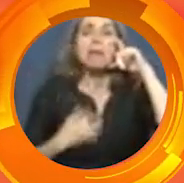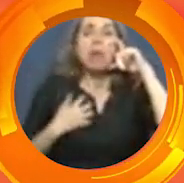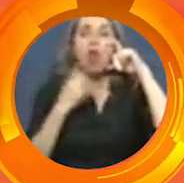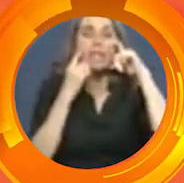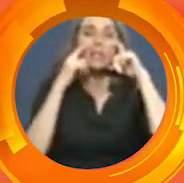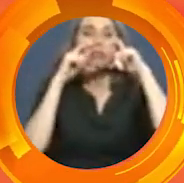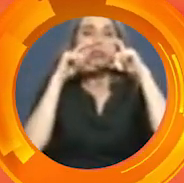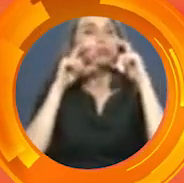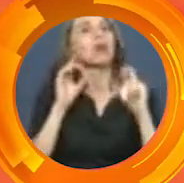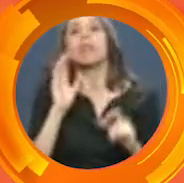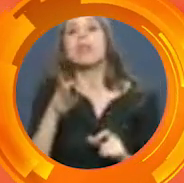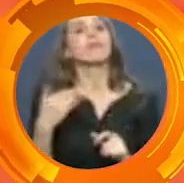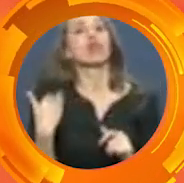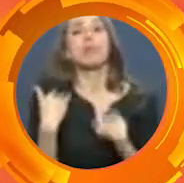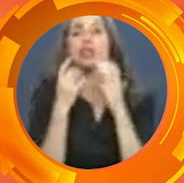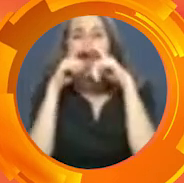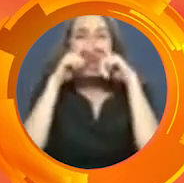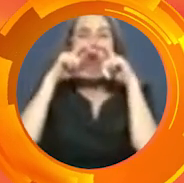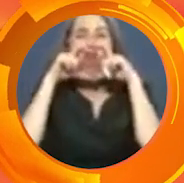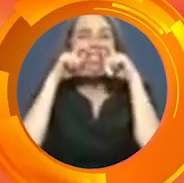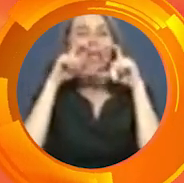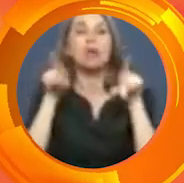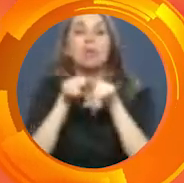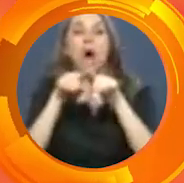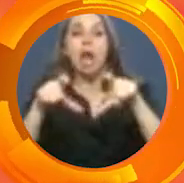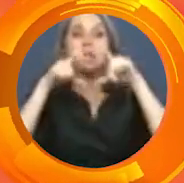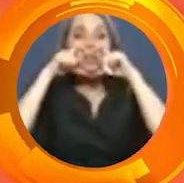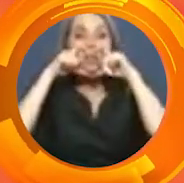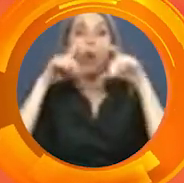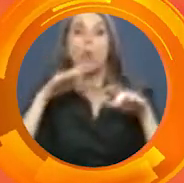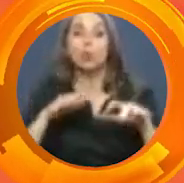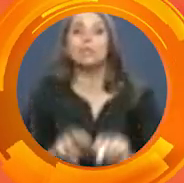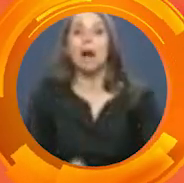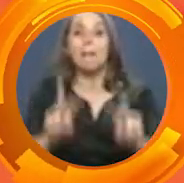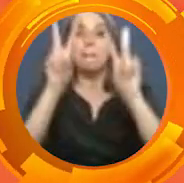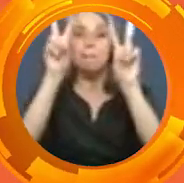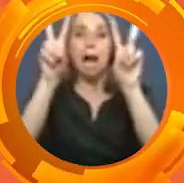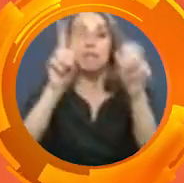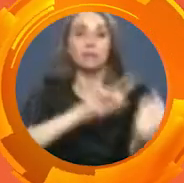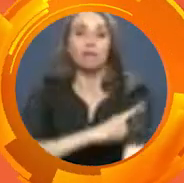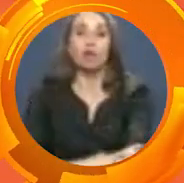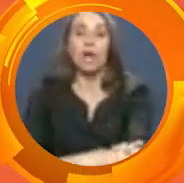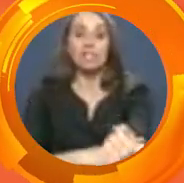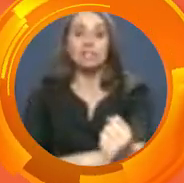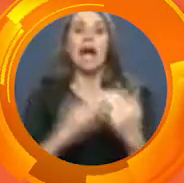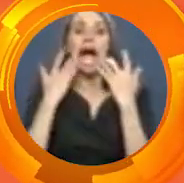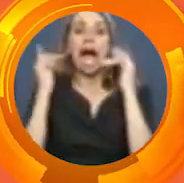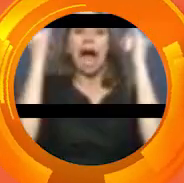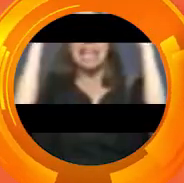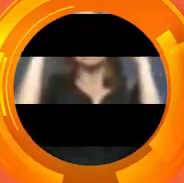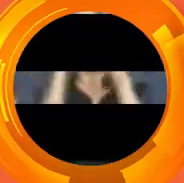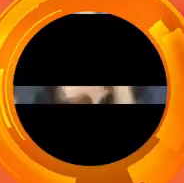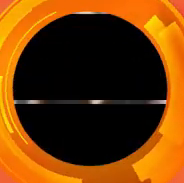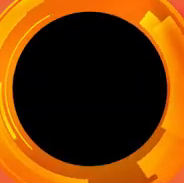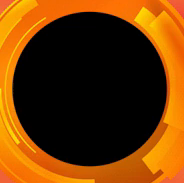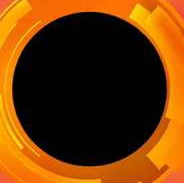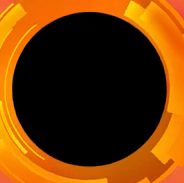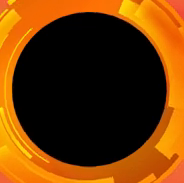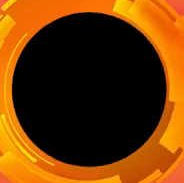que usarla, hay que cuidar a los demás y también a sí mismo. Paz, fuerza y alegría por la energía humana. Gracias, señora presidenta.